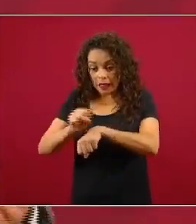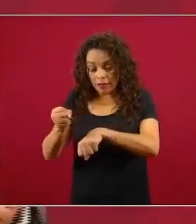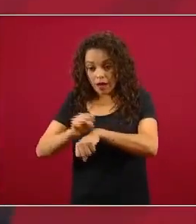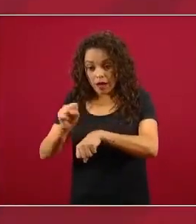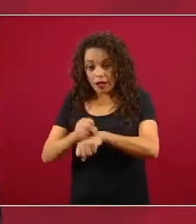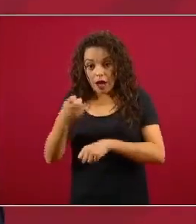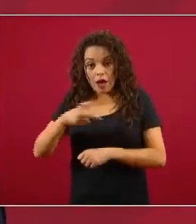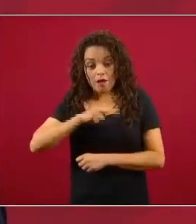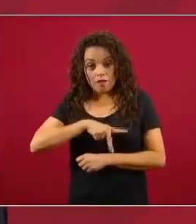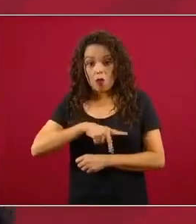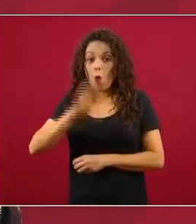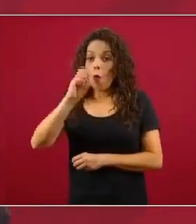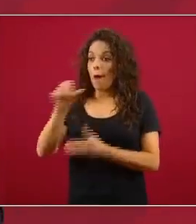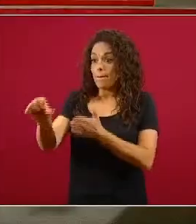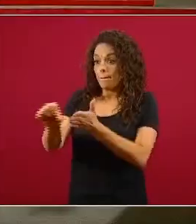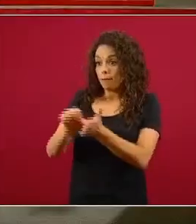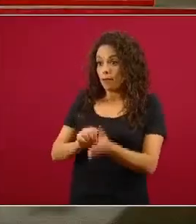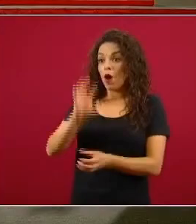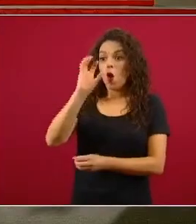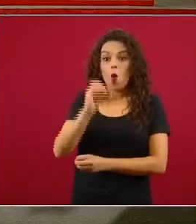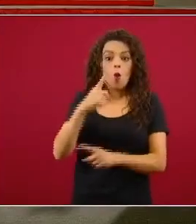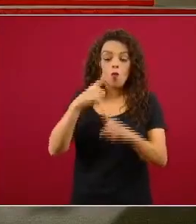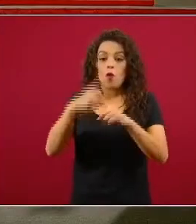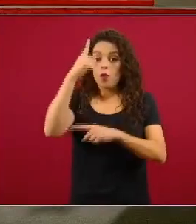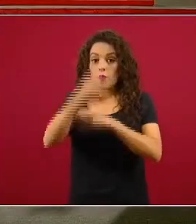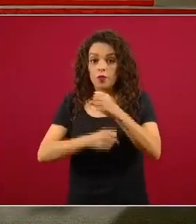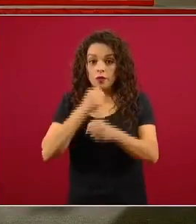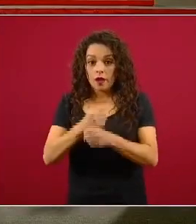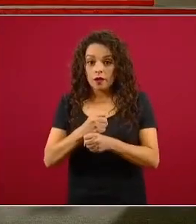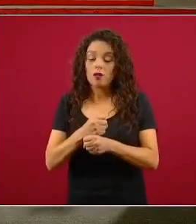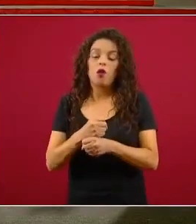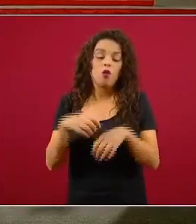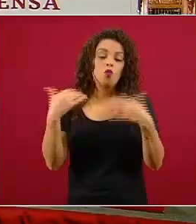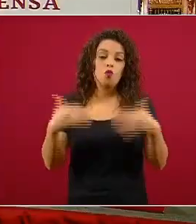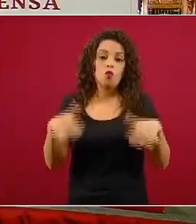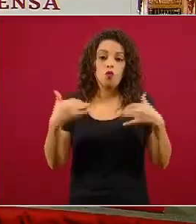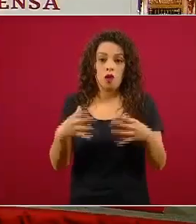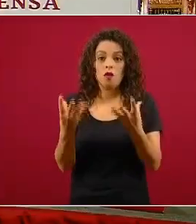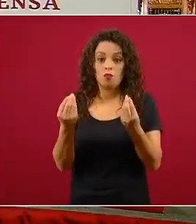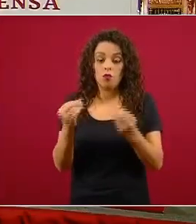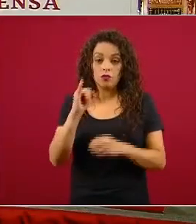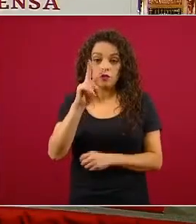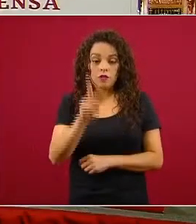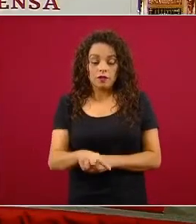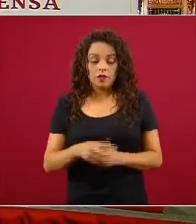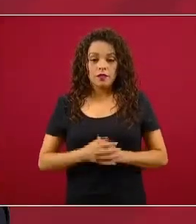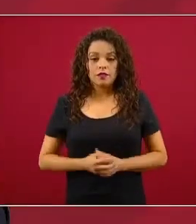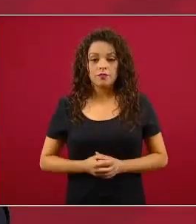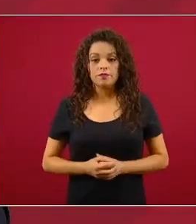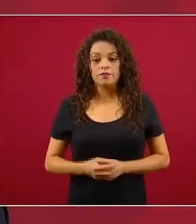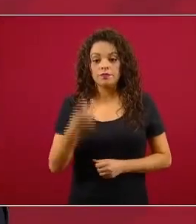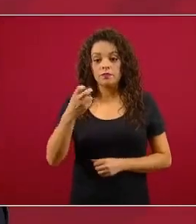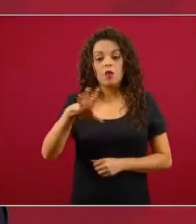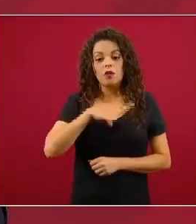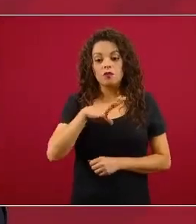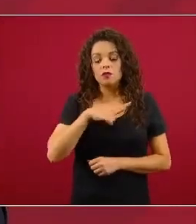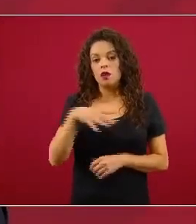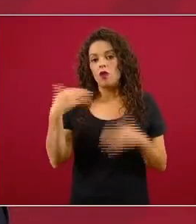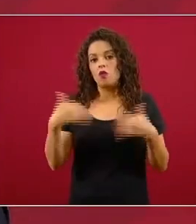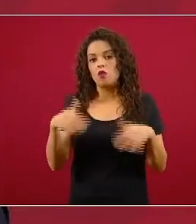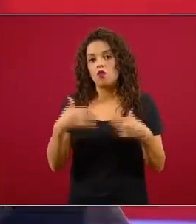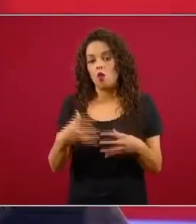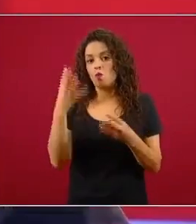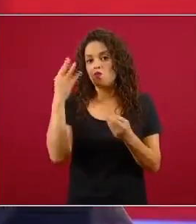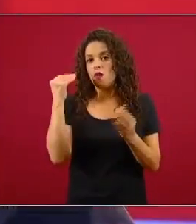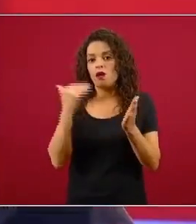o de meses o a lo largo de un año es sumamente alta. Tan es así que hay millares de mutaciones que